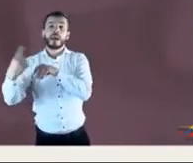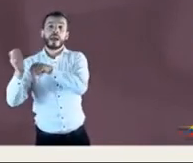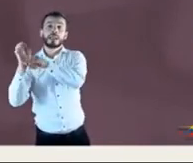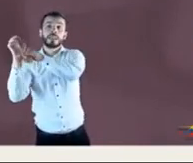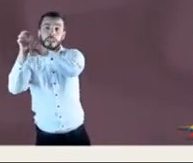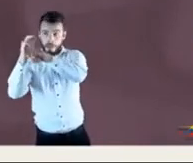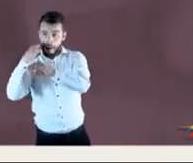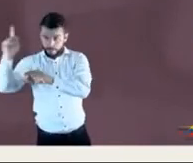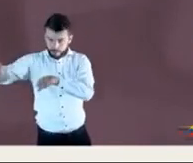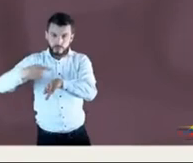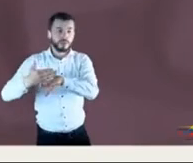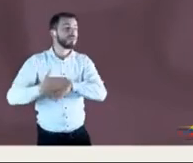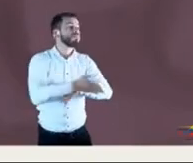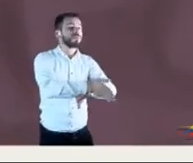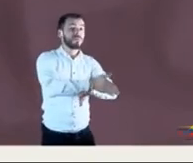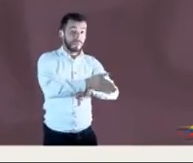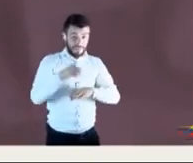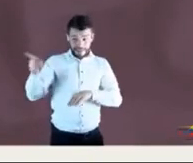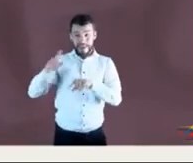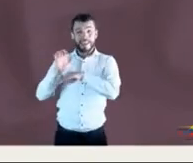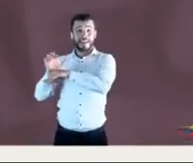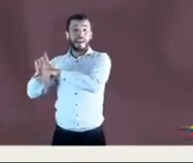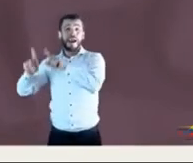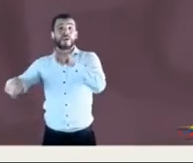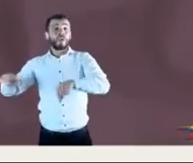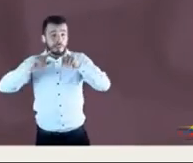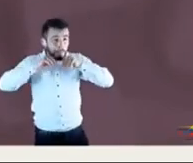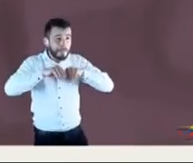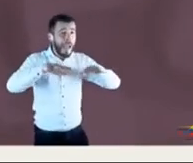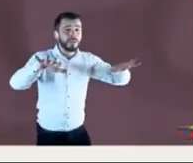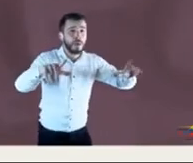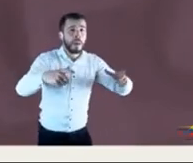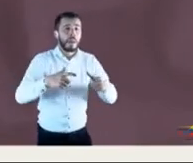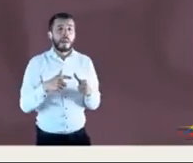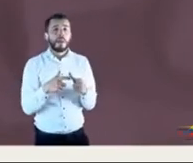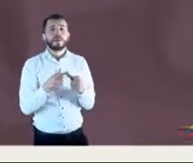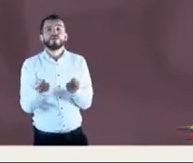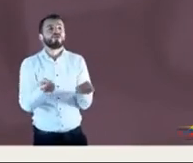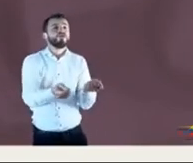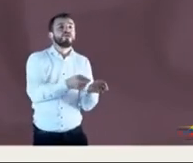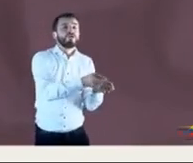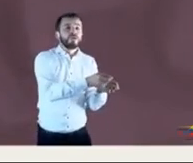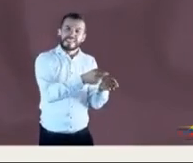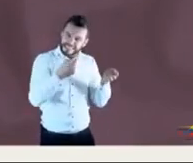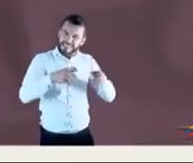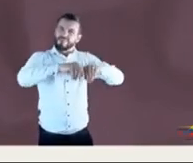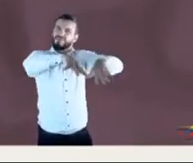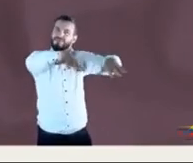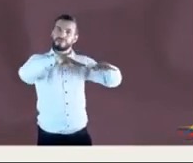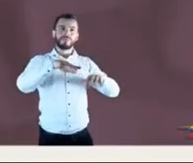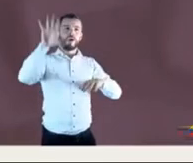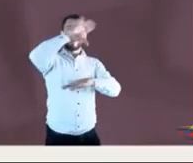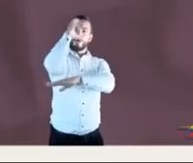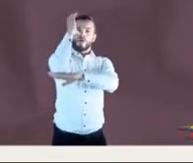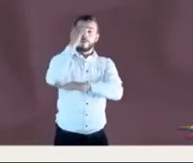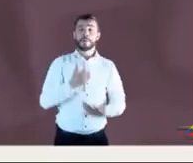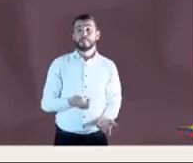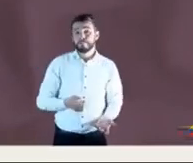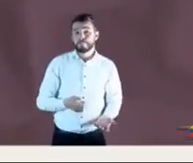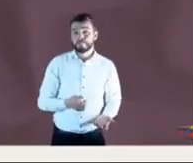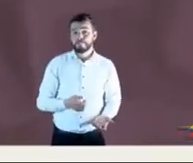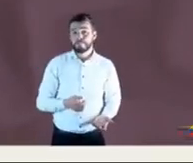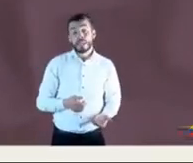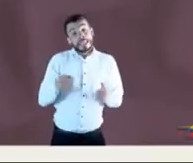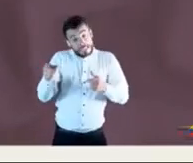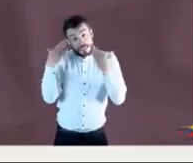presencia territorial extensiva. Esto es fundamental no solamente para prevenir los crímenes como homicidios y